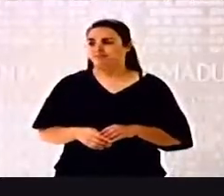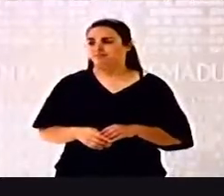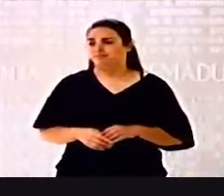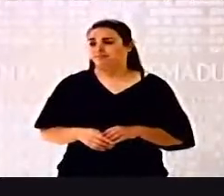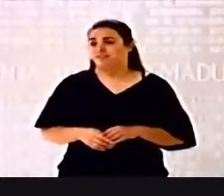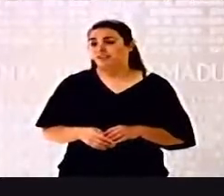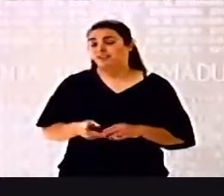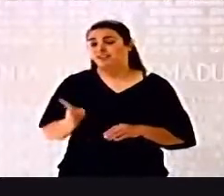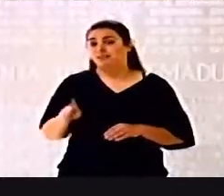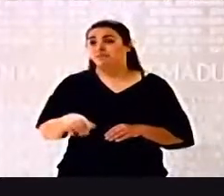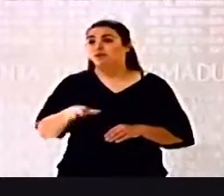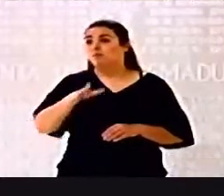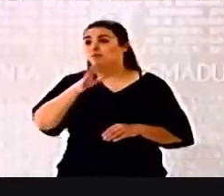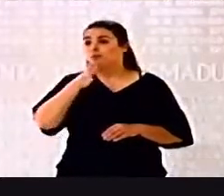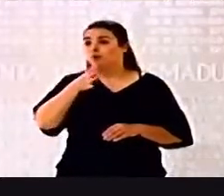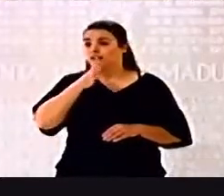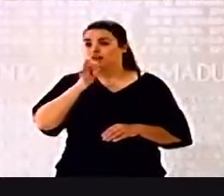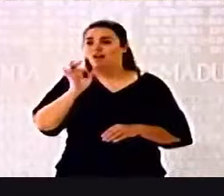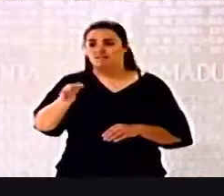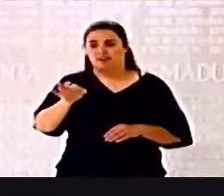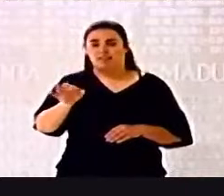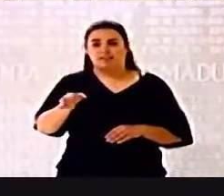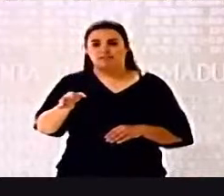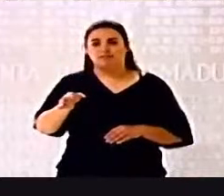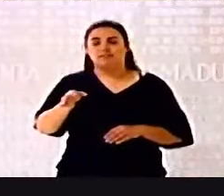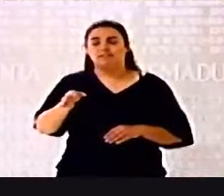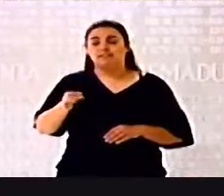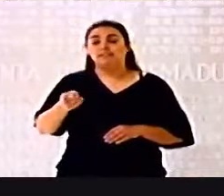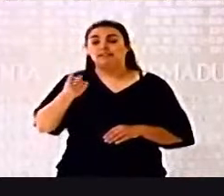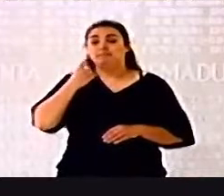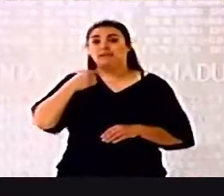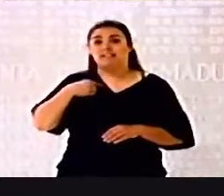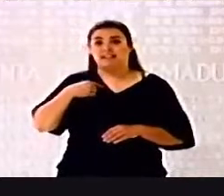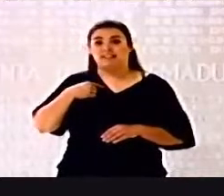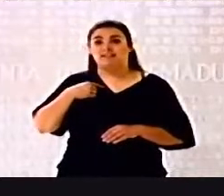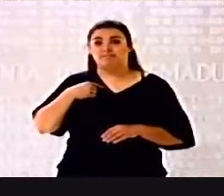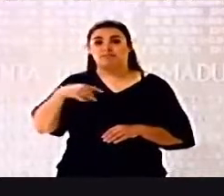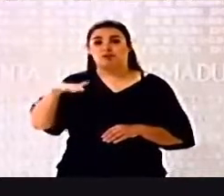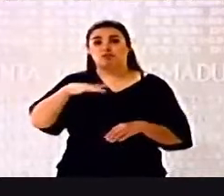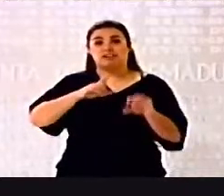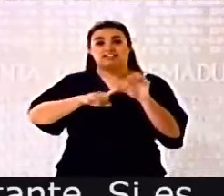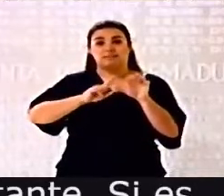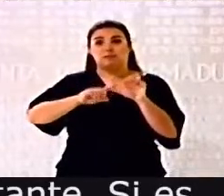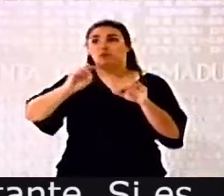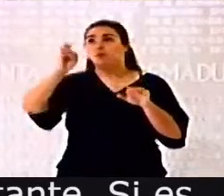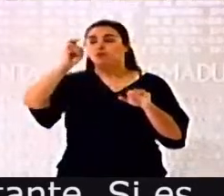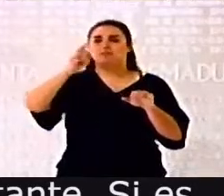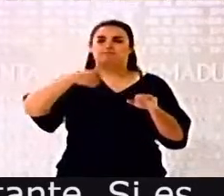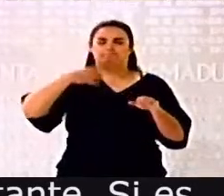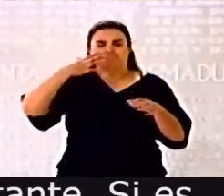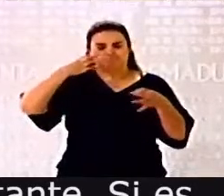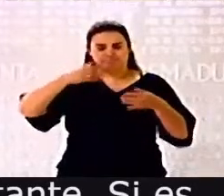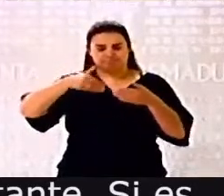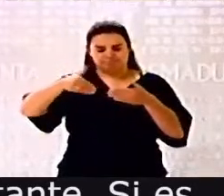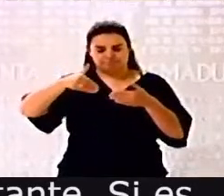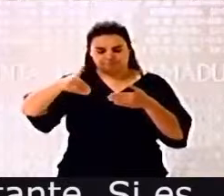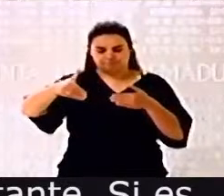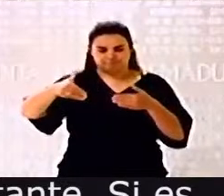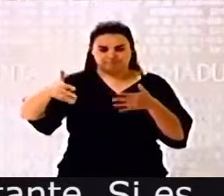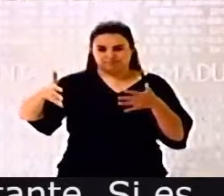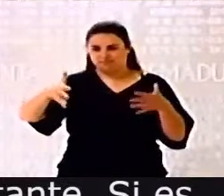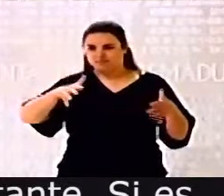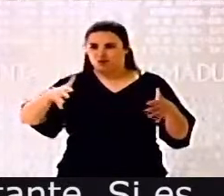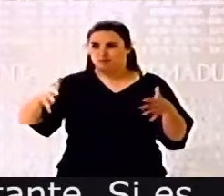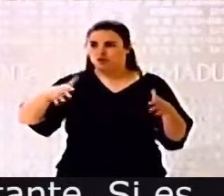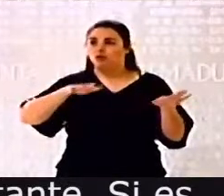Y porque, si es verdad lo que nos dicen las casas de Extremadura en otros sitios, se prevén que tengamos